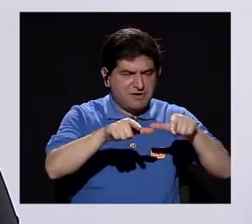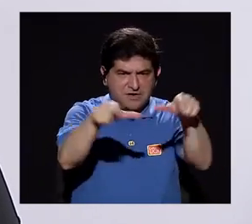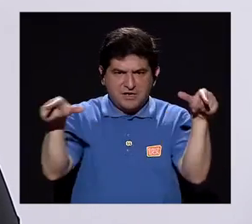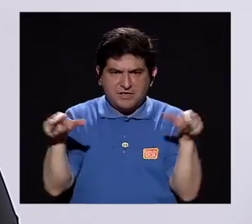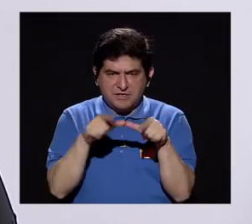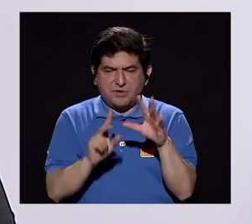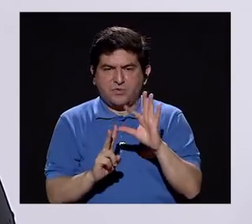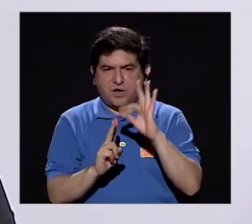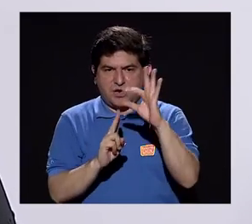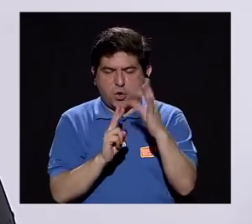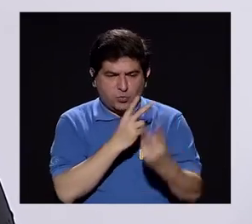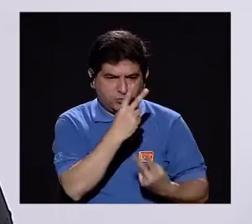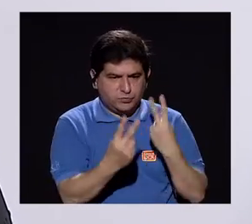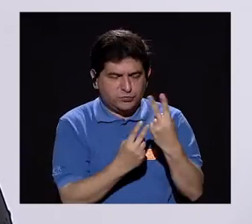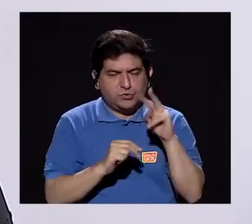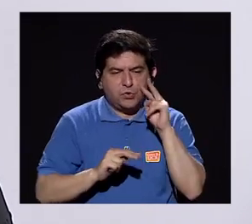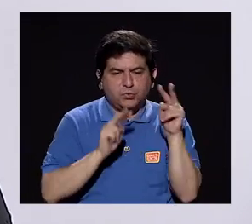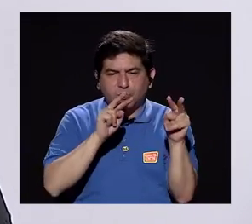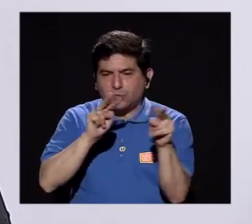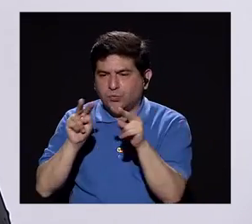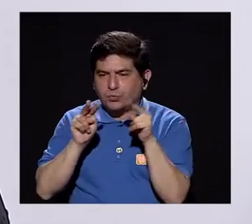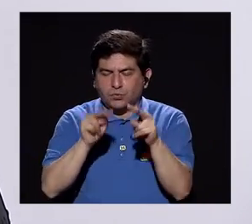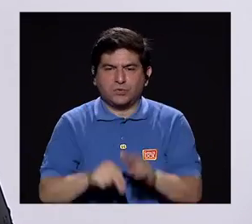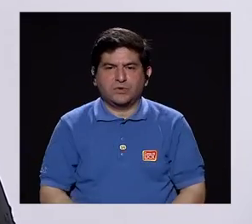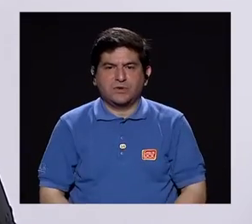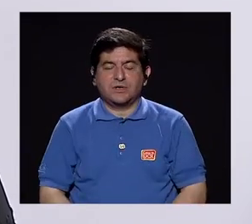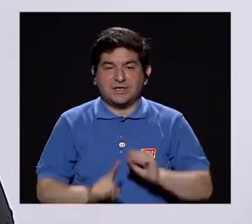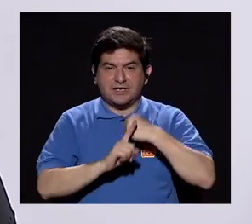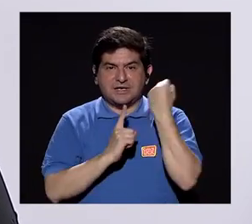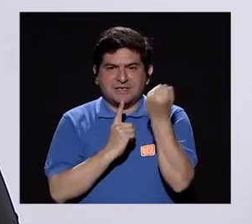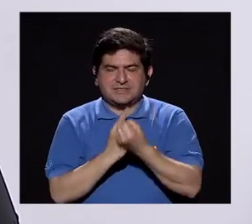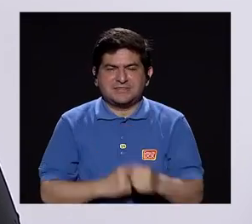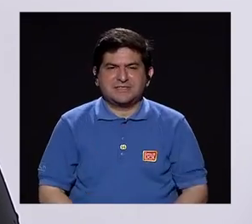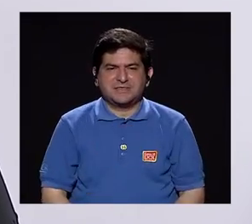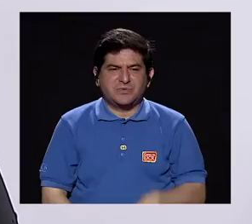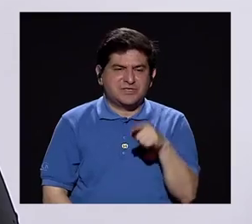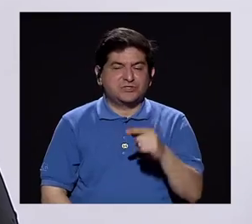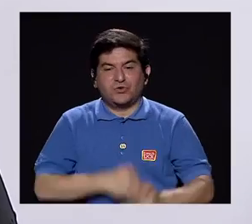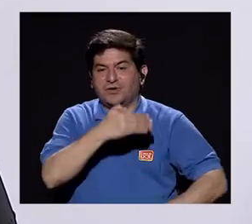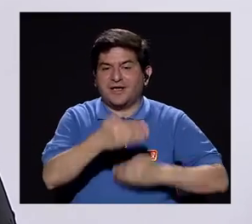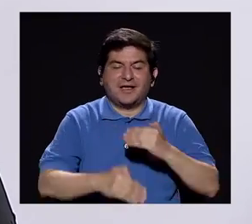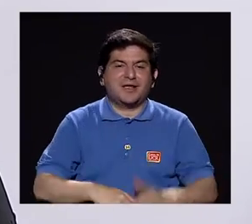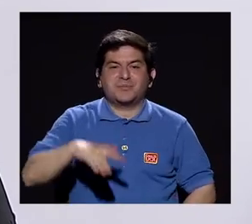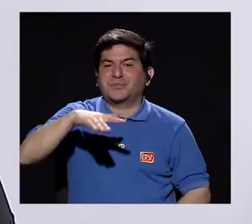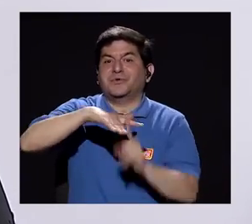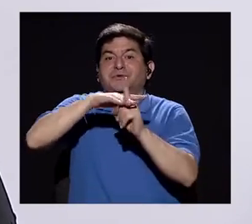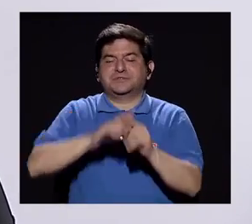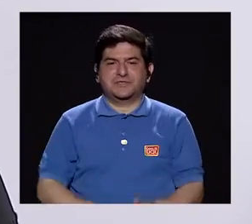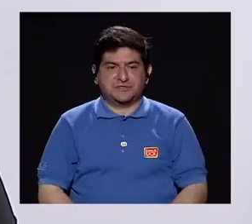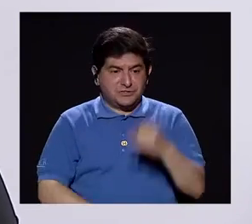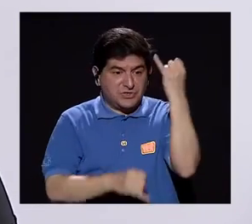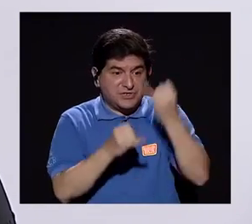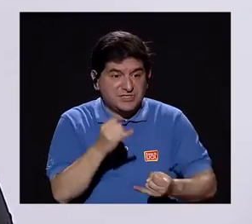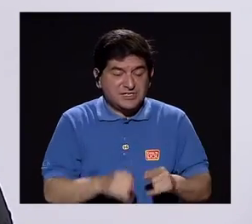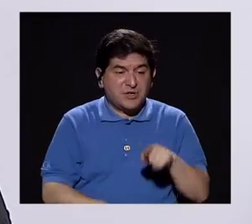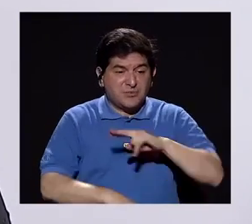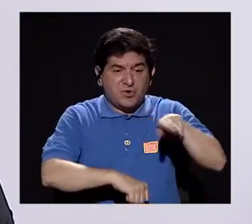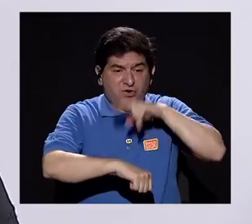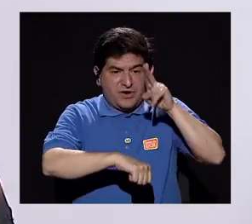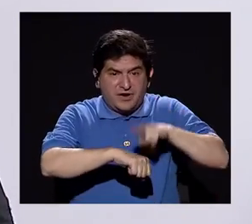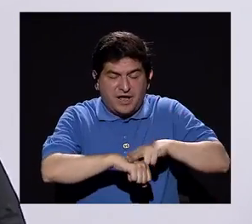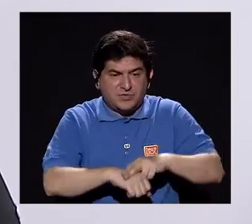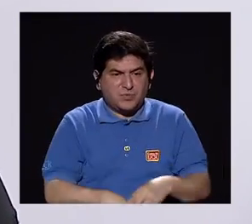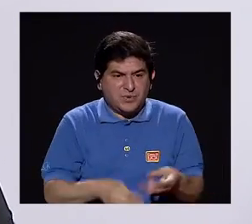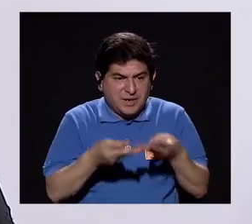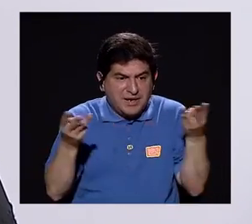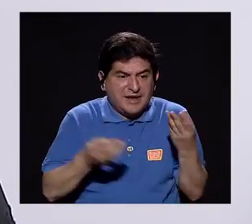hemos tenido opción de visitar y de observar eso se ha ido haciendo muy sobre la marcha verdade ella conoce me acabo la de la carga